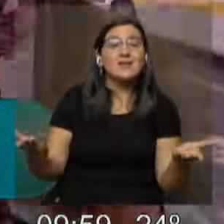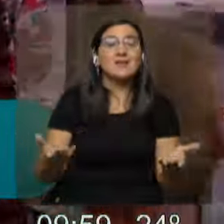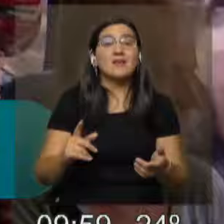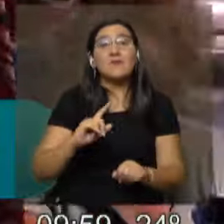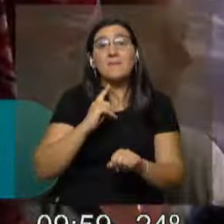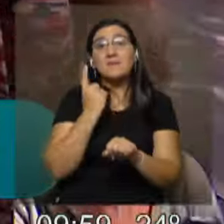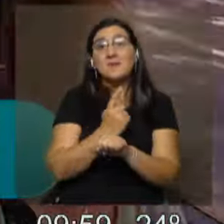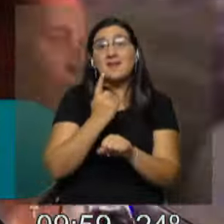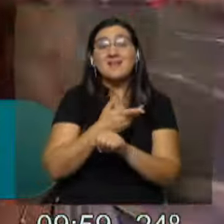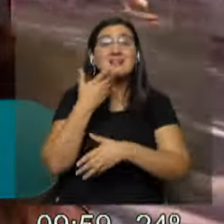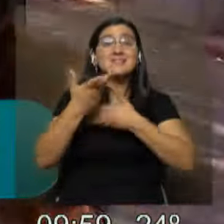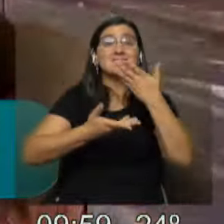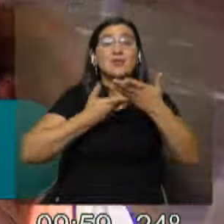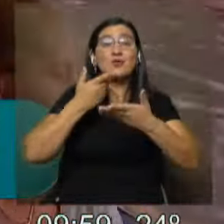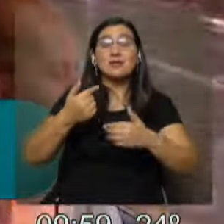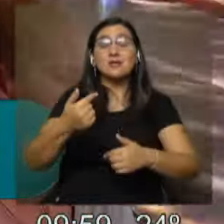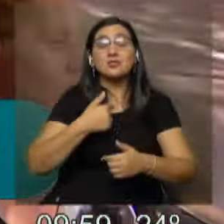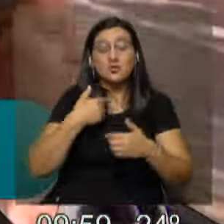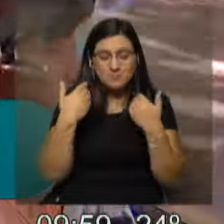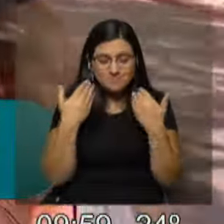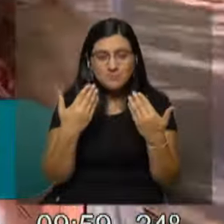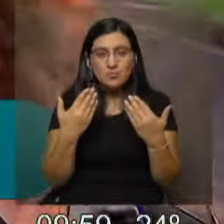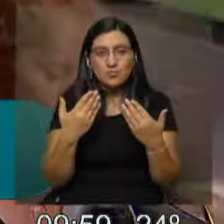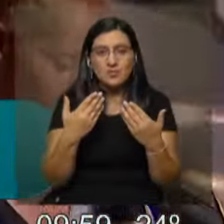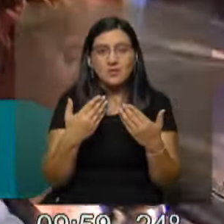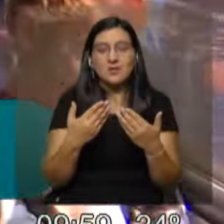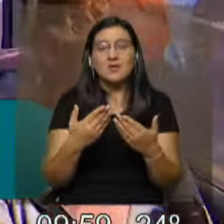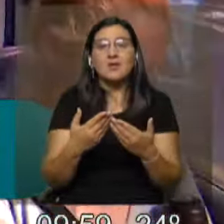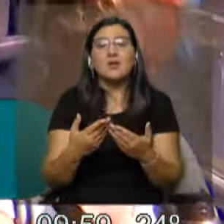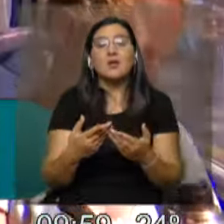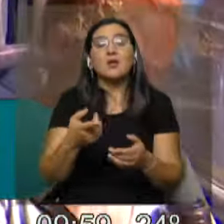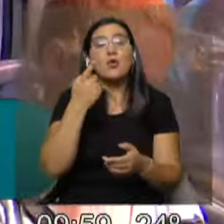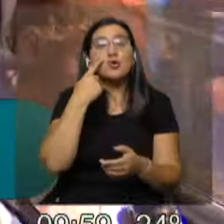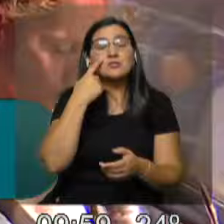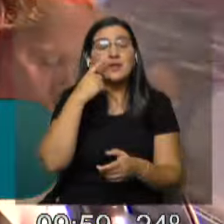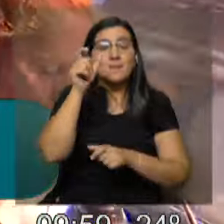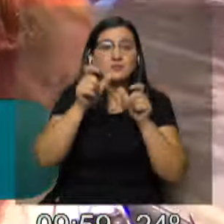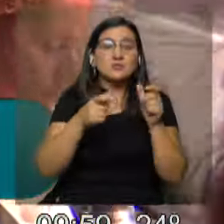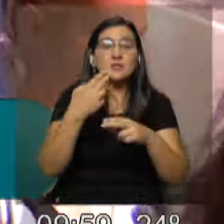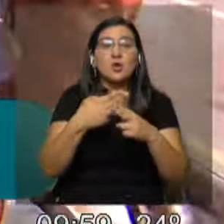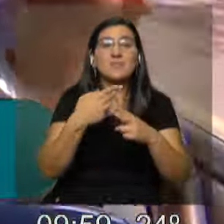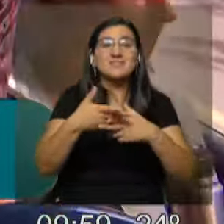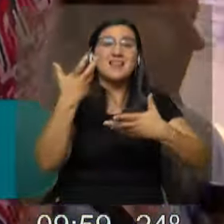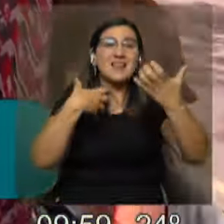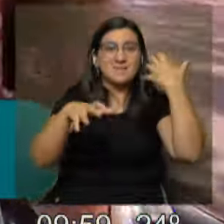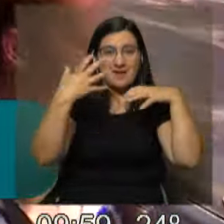fue la primera canción que yo pude meter en la gente y compartir, que se llama El Animal. Y dice